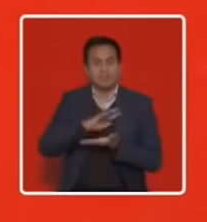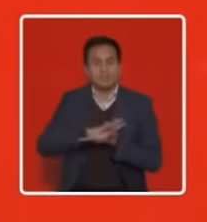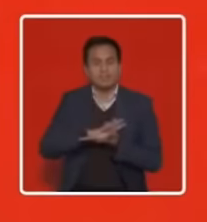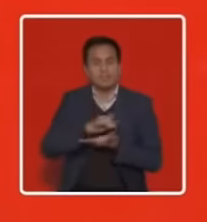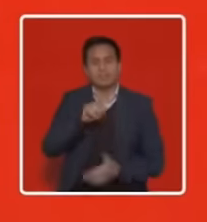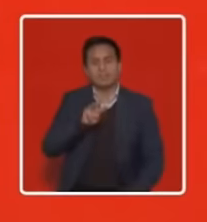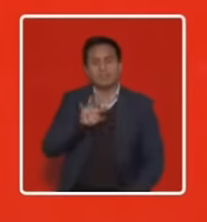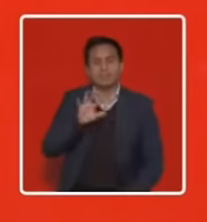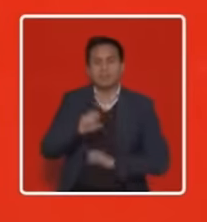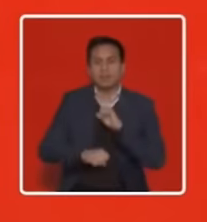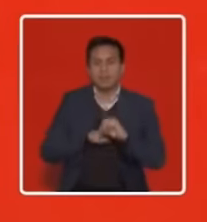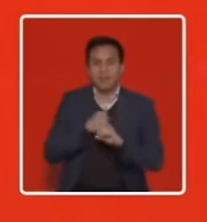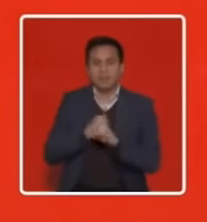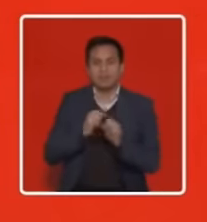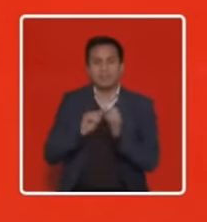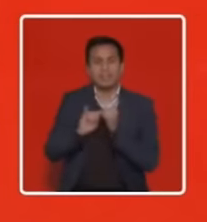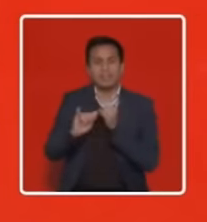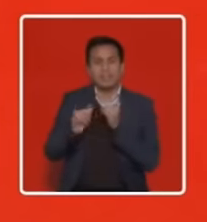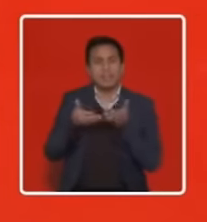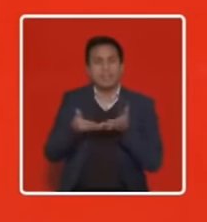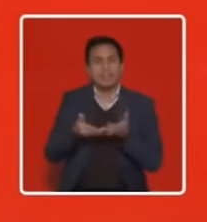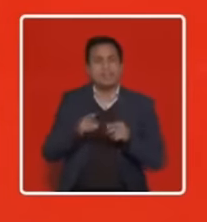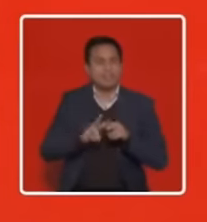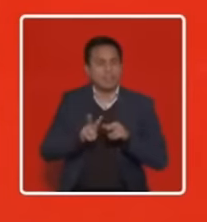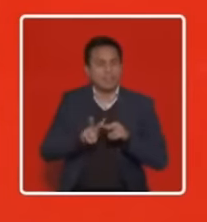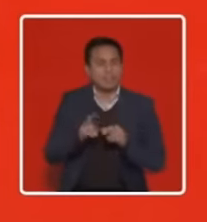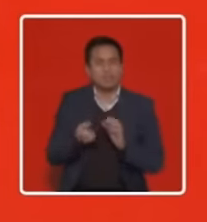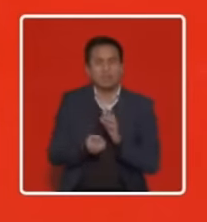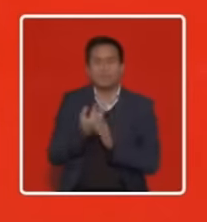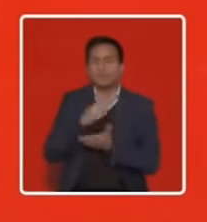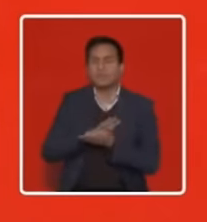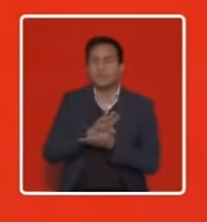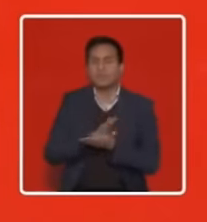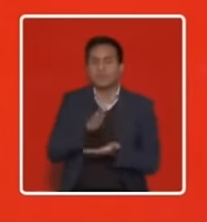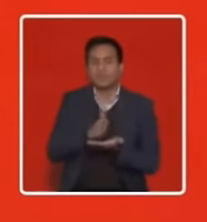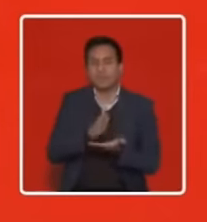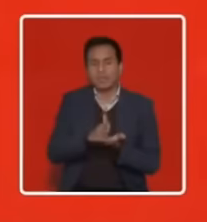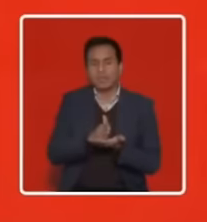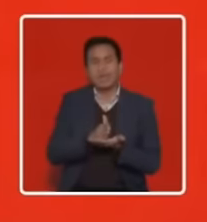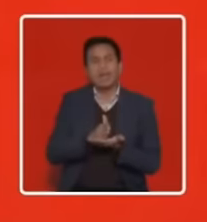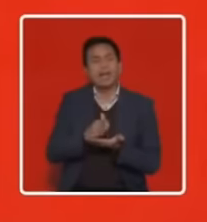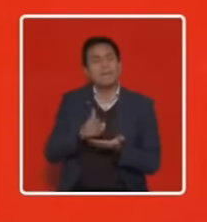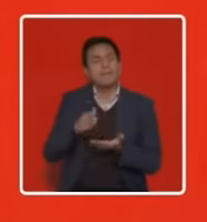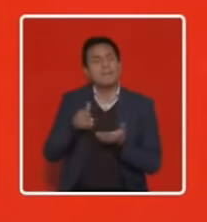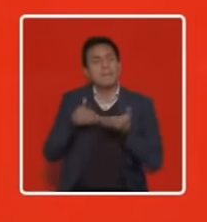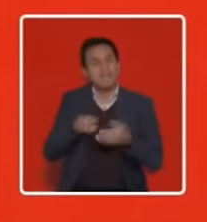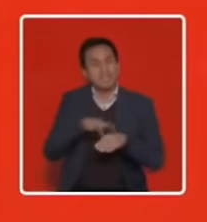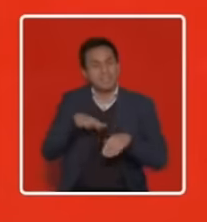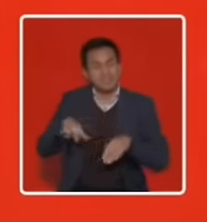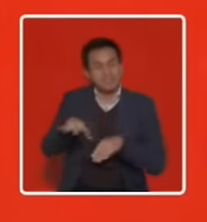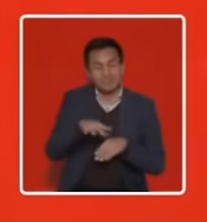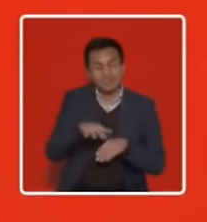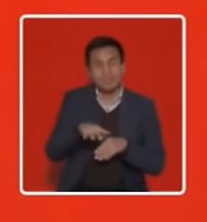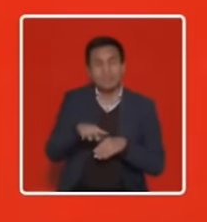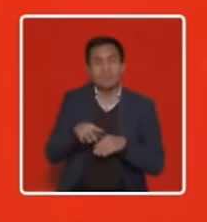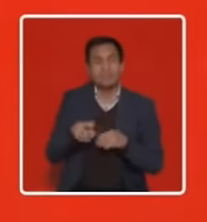los 135 años de la ingeniería naval y un nuevo aniversario de la Escuela de Altivos Marineros, el rompehielo